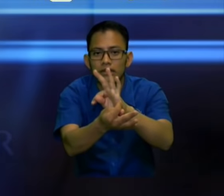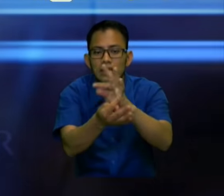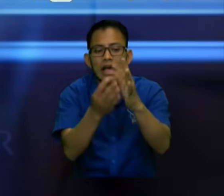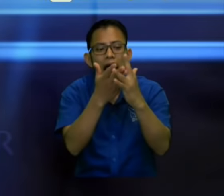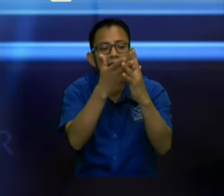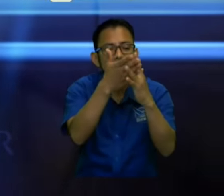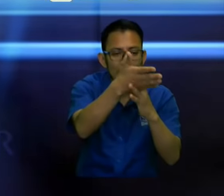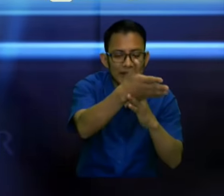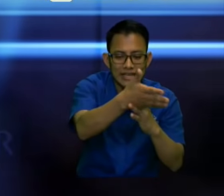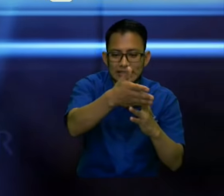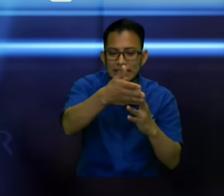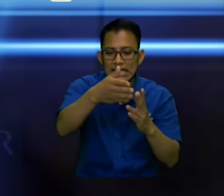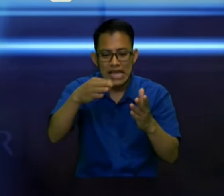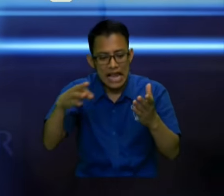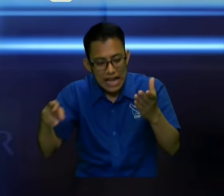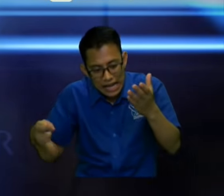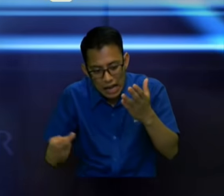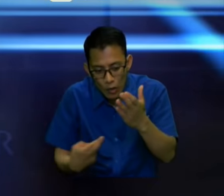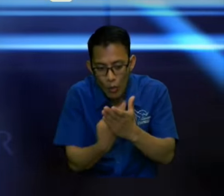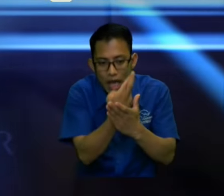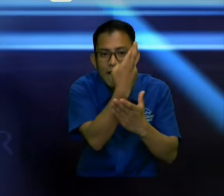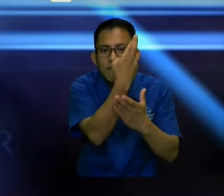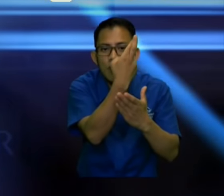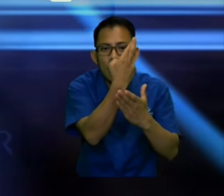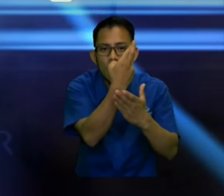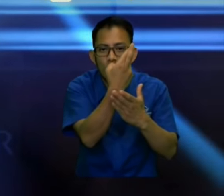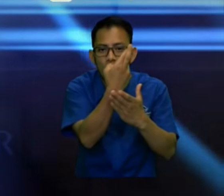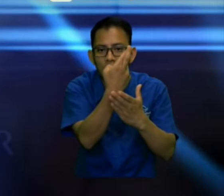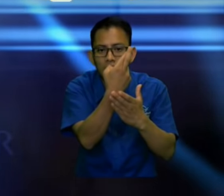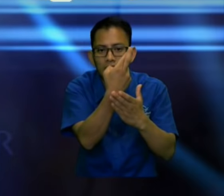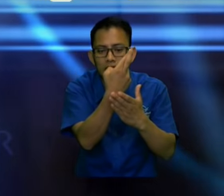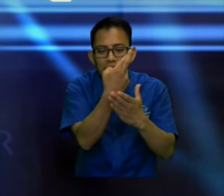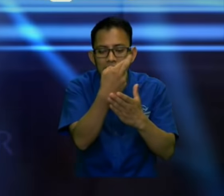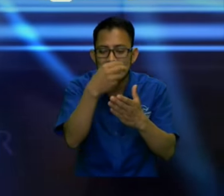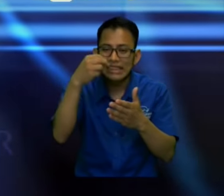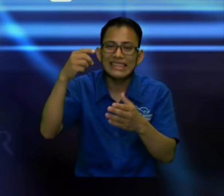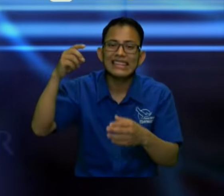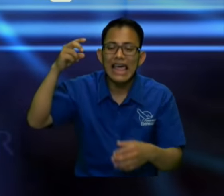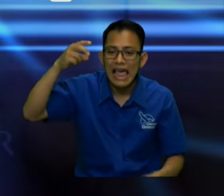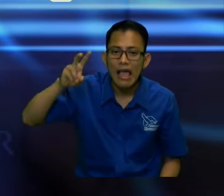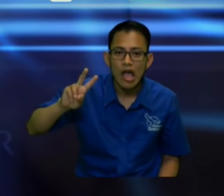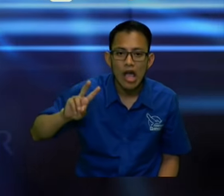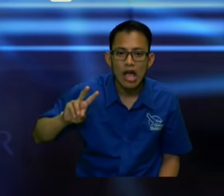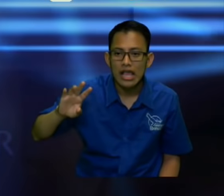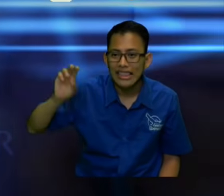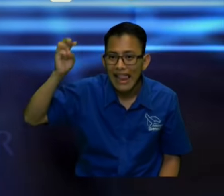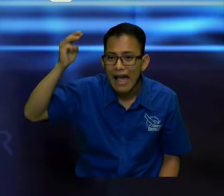mediante la renovación, mediante el renuevo de vuestra mente.